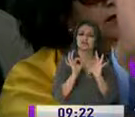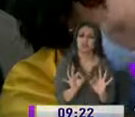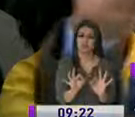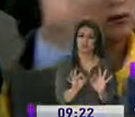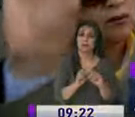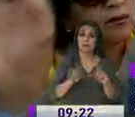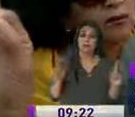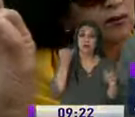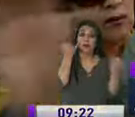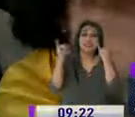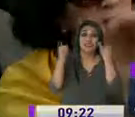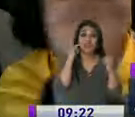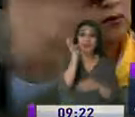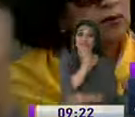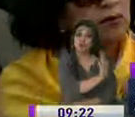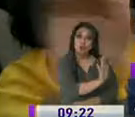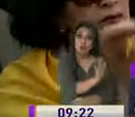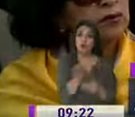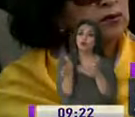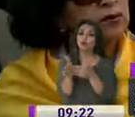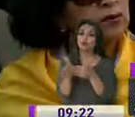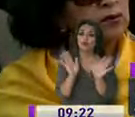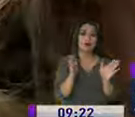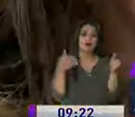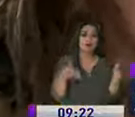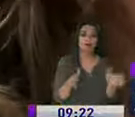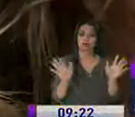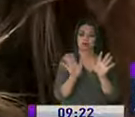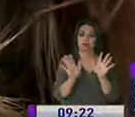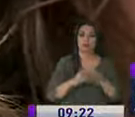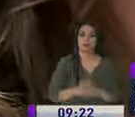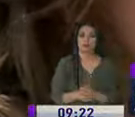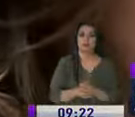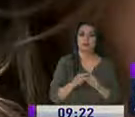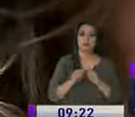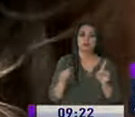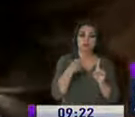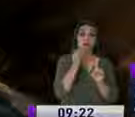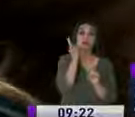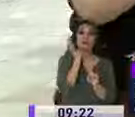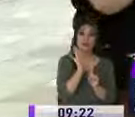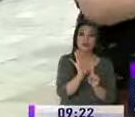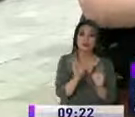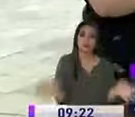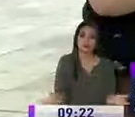sin ideología a favor de o en contra de. Sin embargo, para Pamela Troya, una